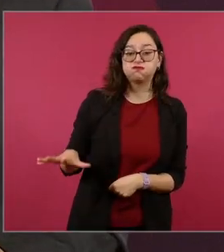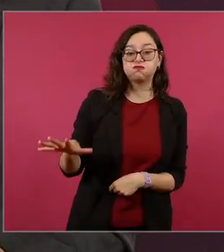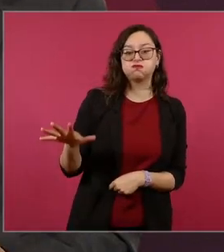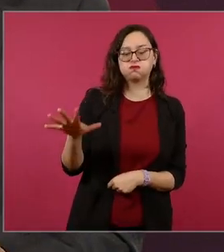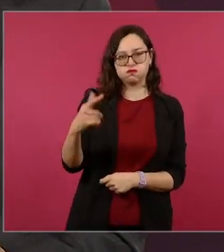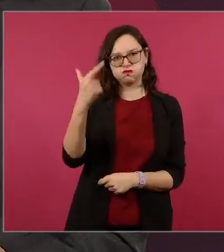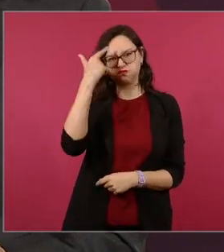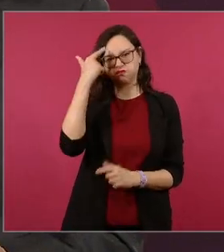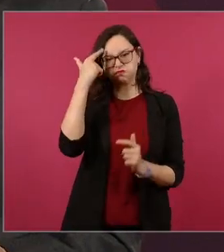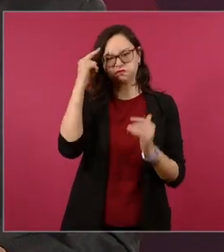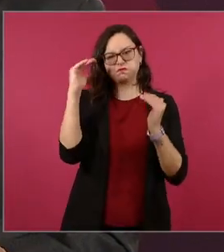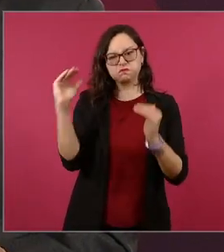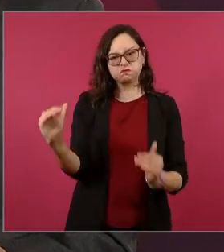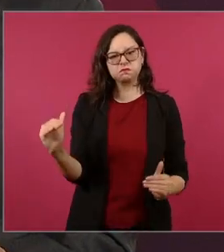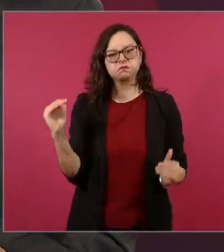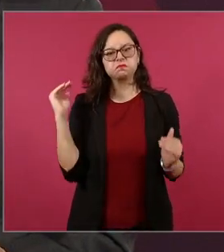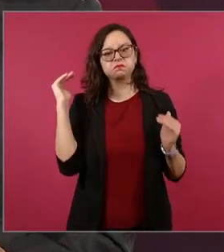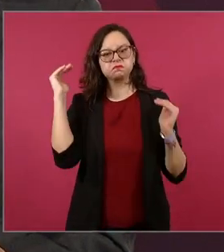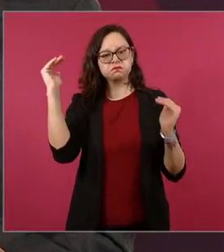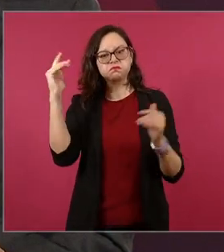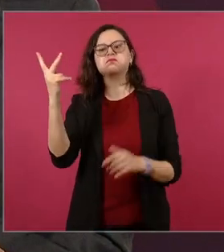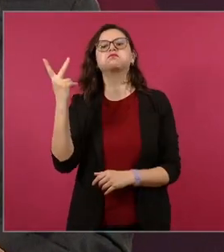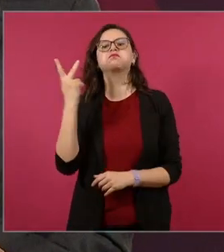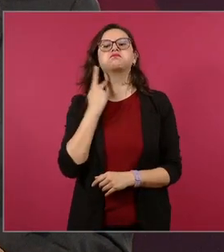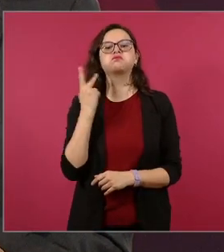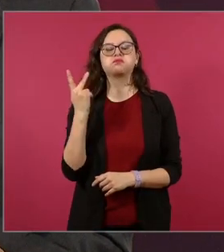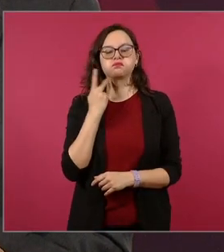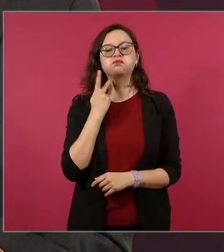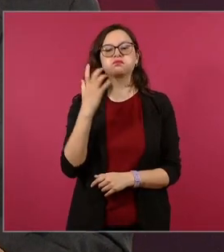muy consciente, muy politizado,